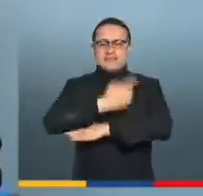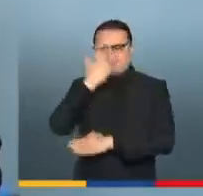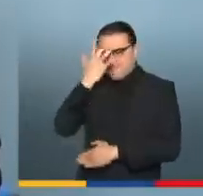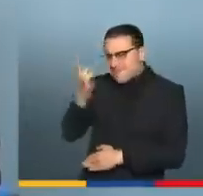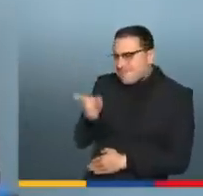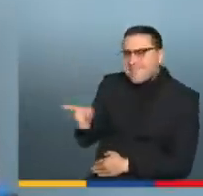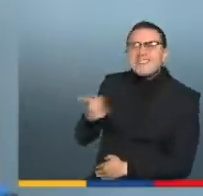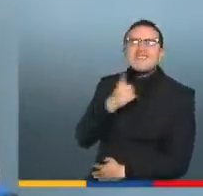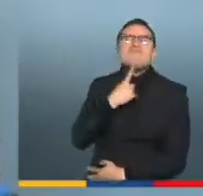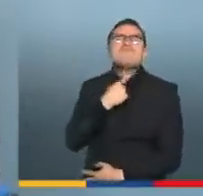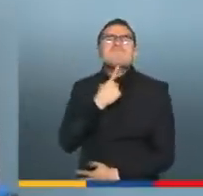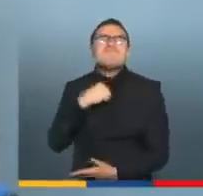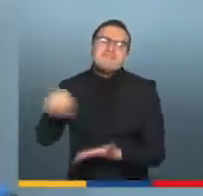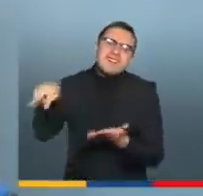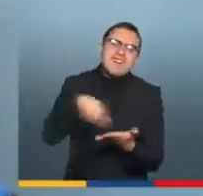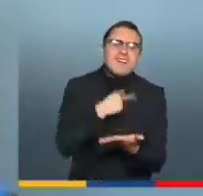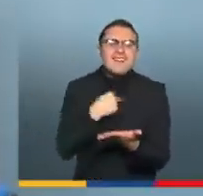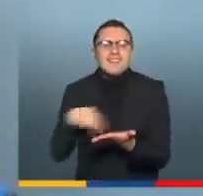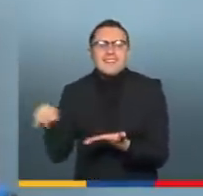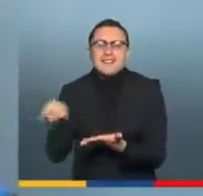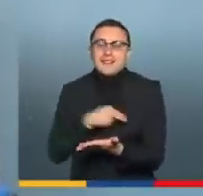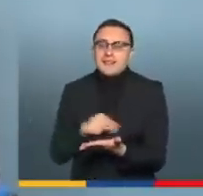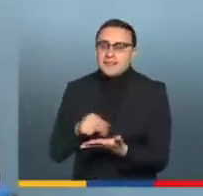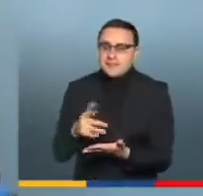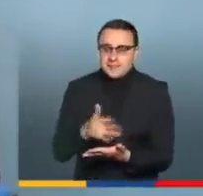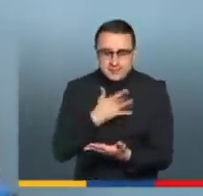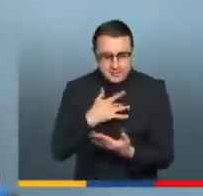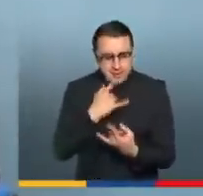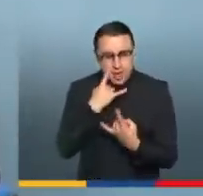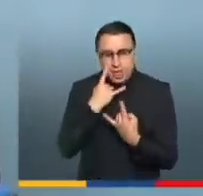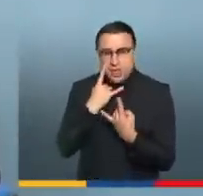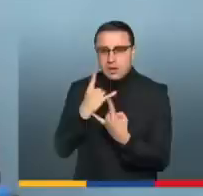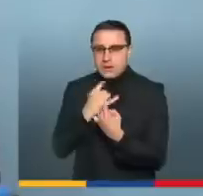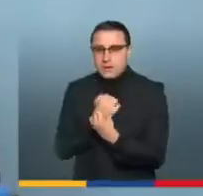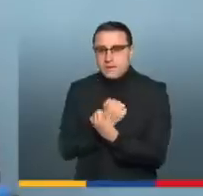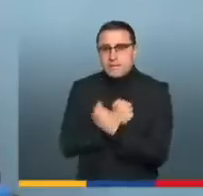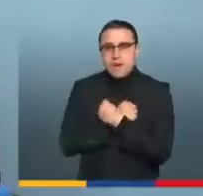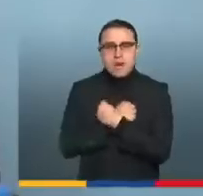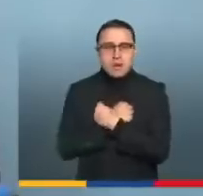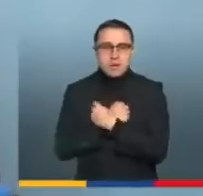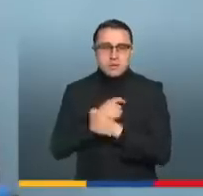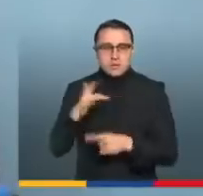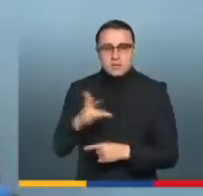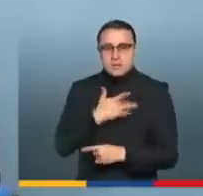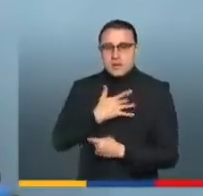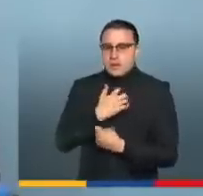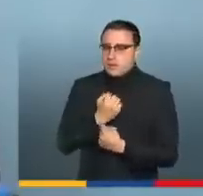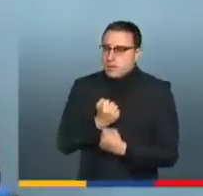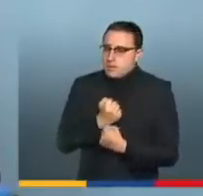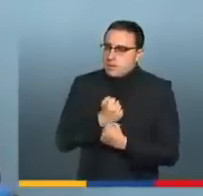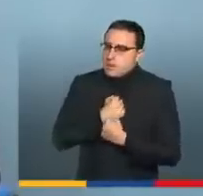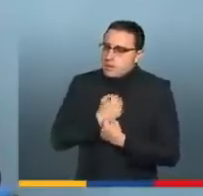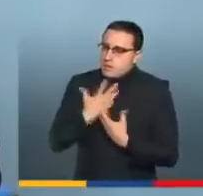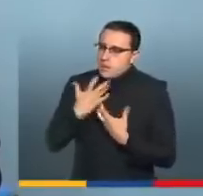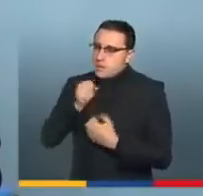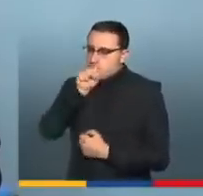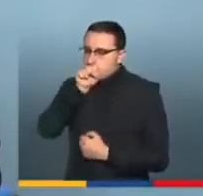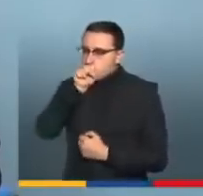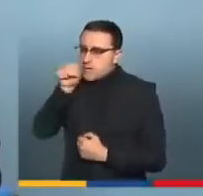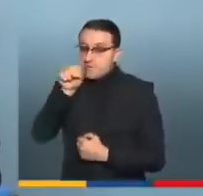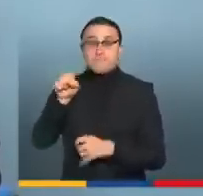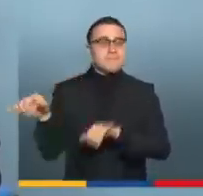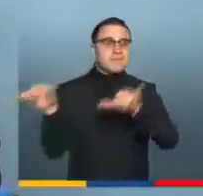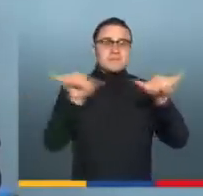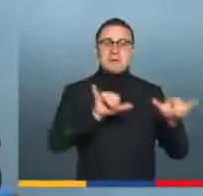En cierta forma era atraído por el amor y la pasión que casi a todos nosotros en Latinoamérica nos